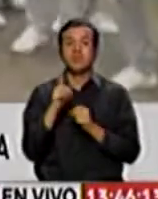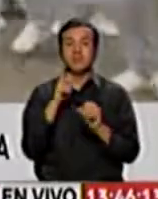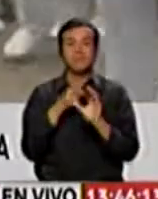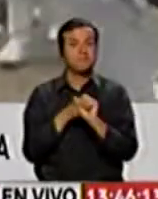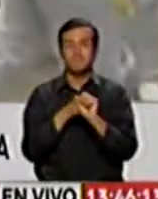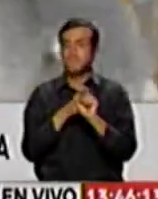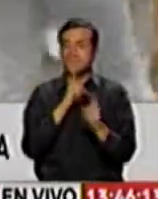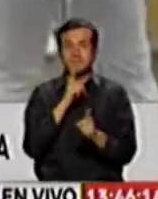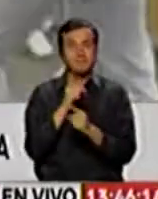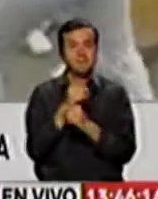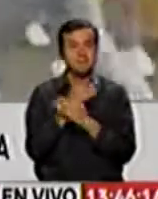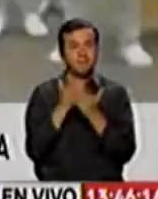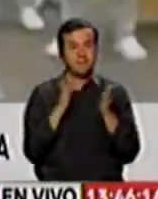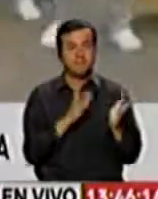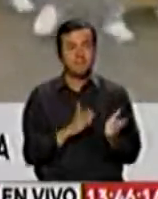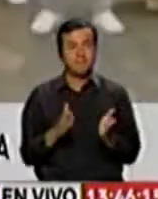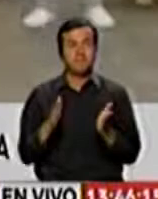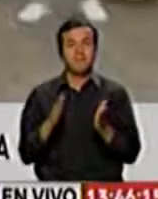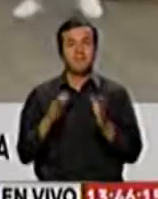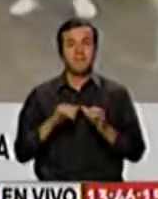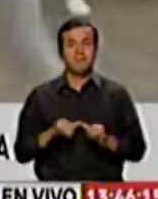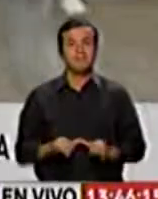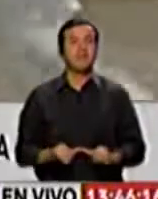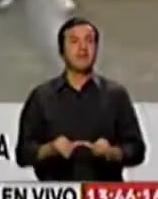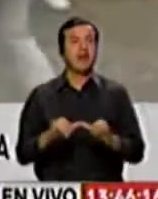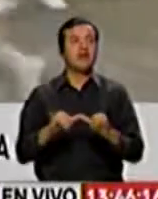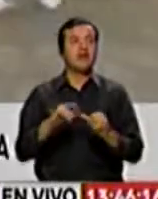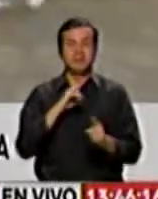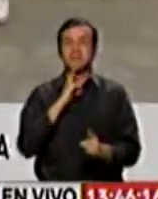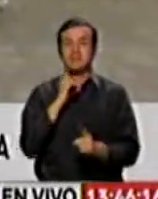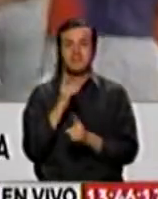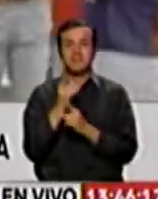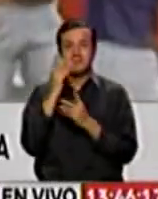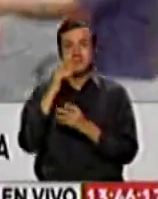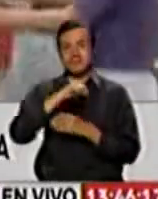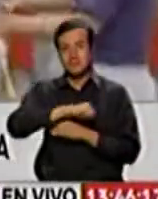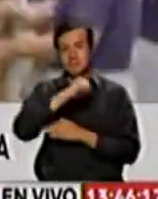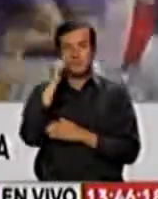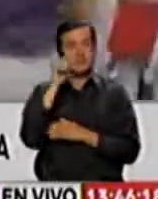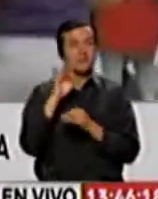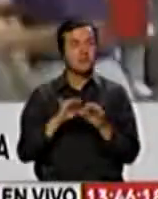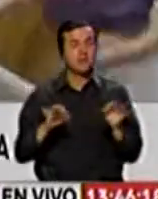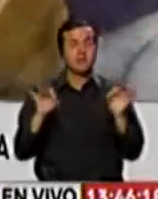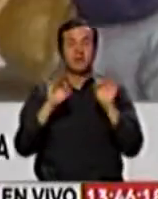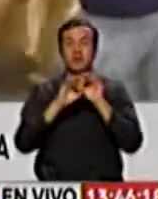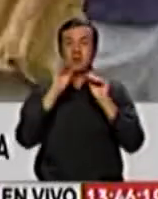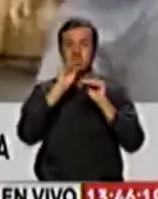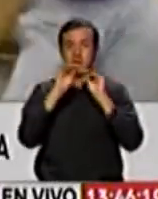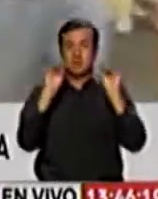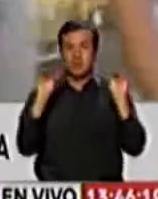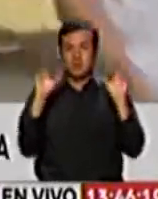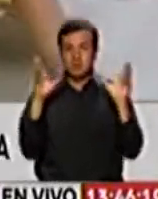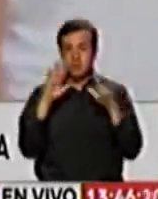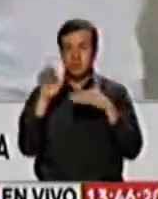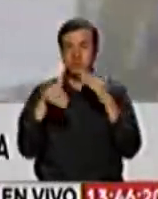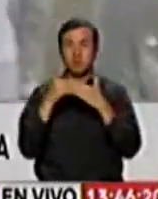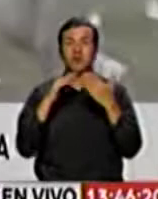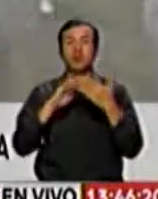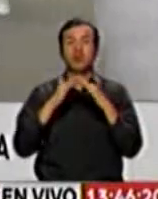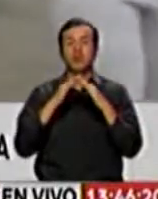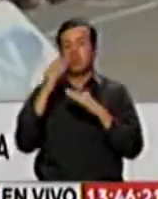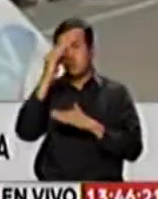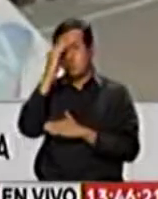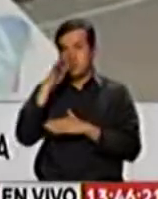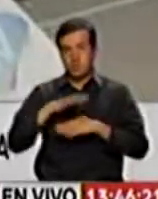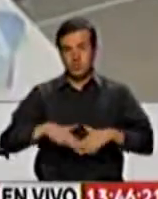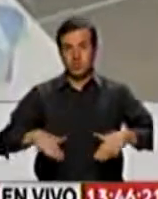primer lugar. Y fue así como el Colegio Réplica Guayaquil fue el ganador, dejando importantes enseñanzas para toda la comunidad